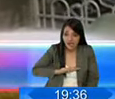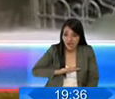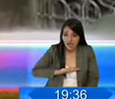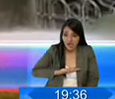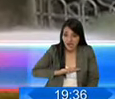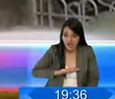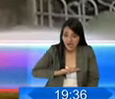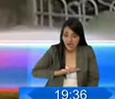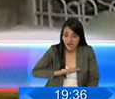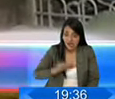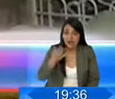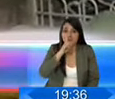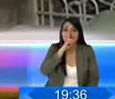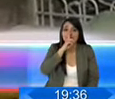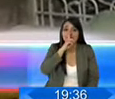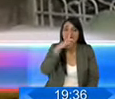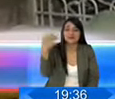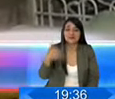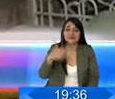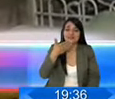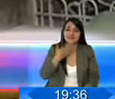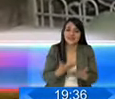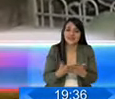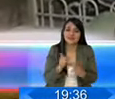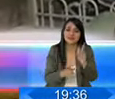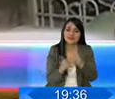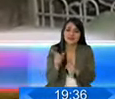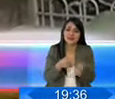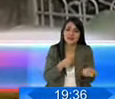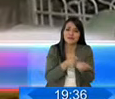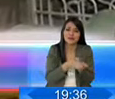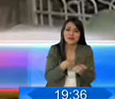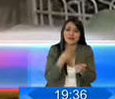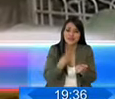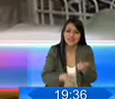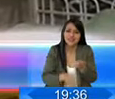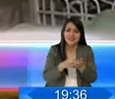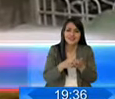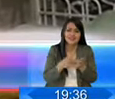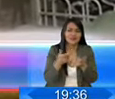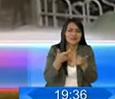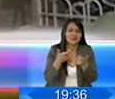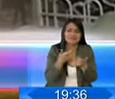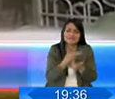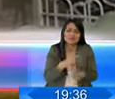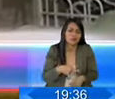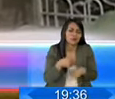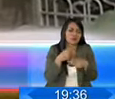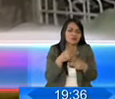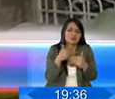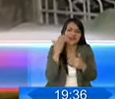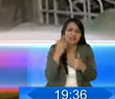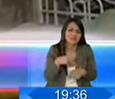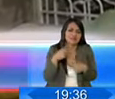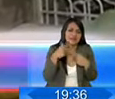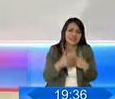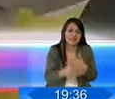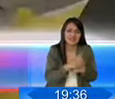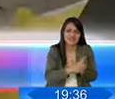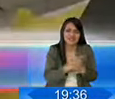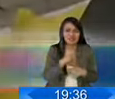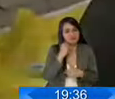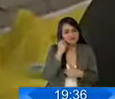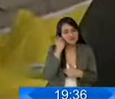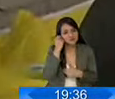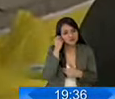sin palabras. Me estoy agradecido por darle el apoyo a mi hijo, por brindarle cada segundo más, un poquito más de vida a él. Y de